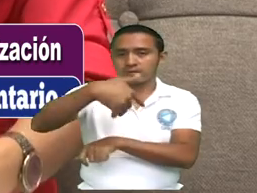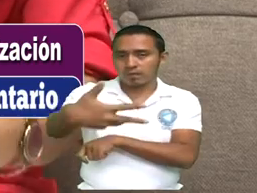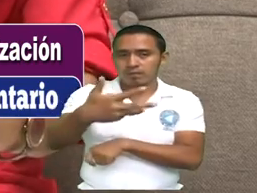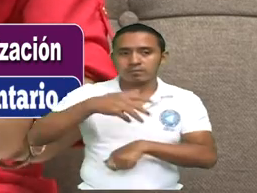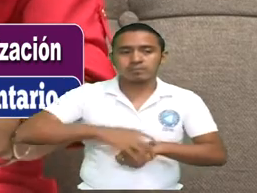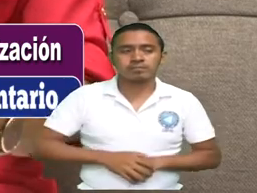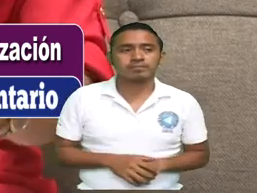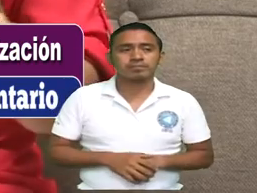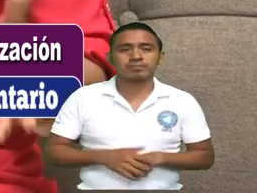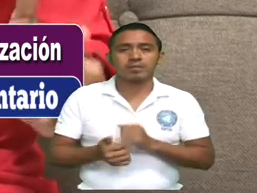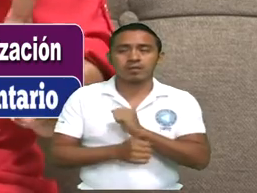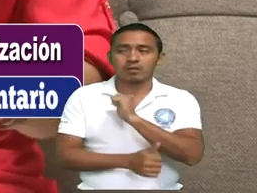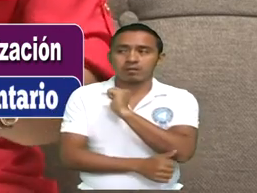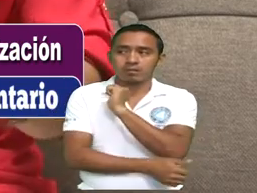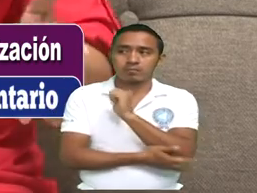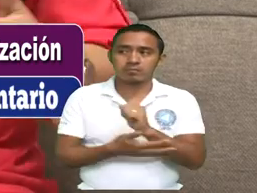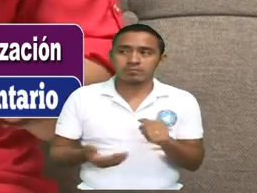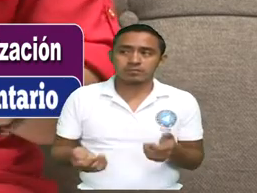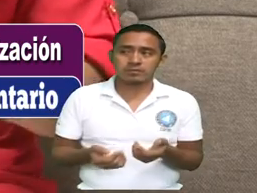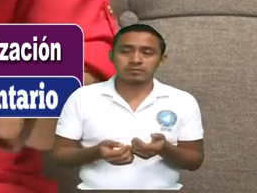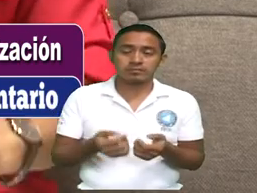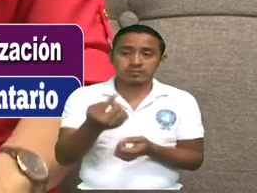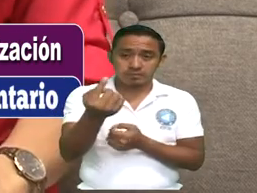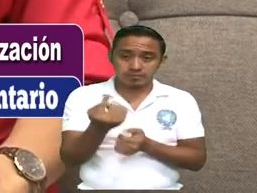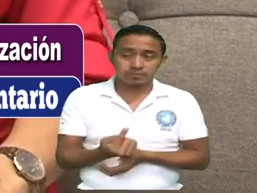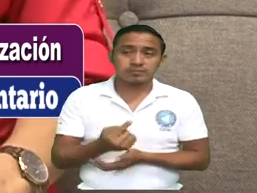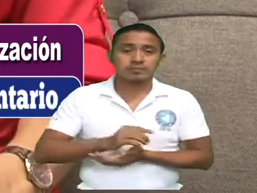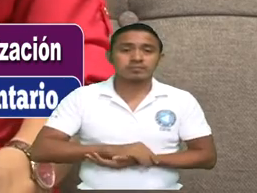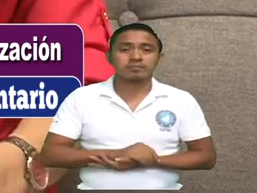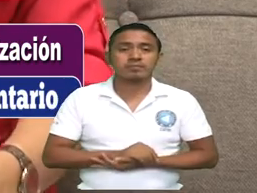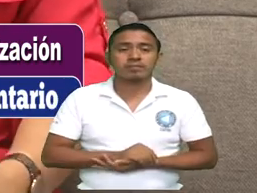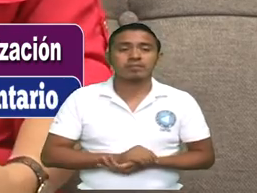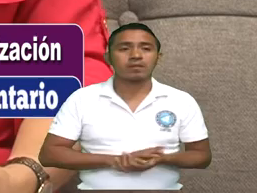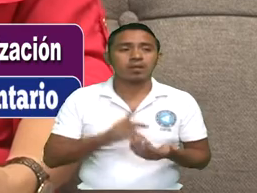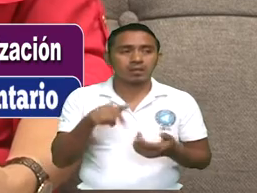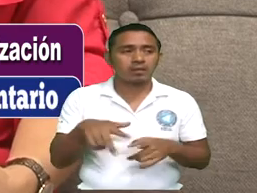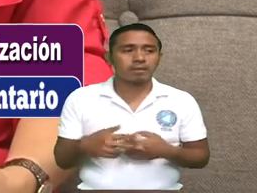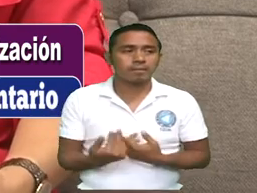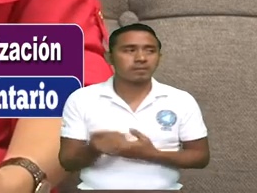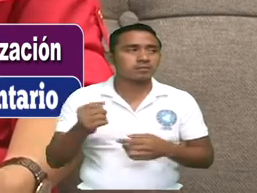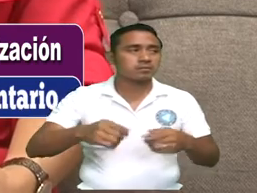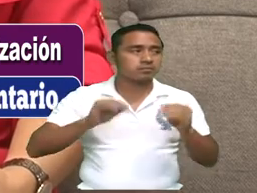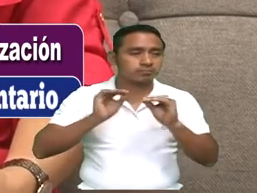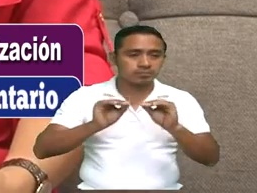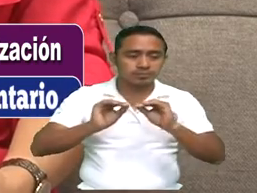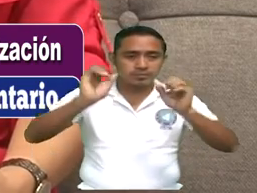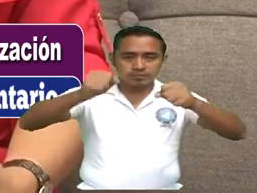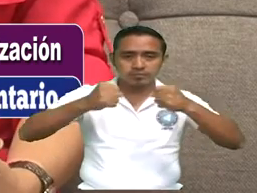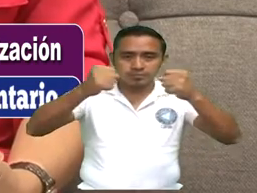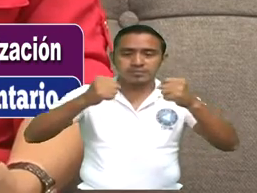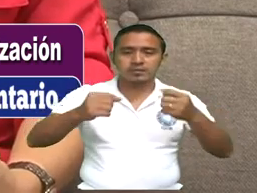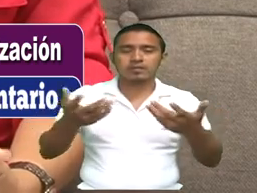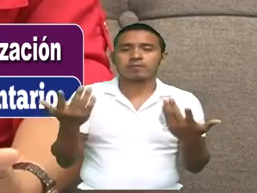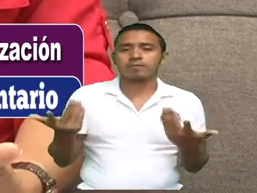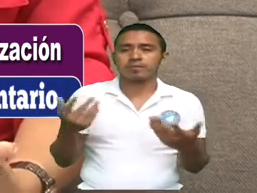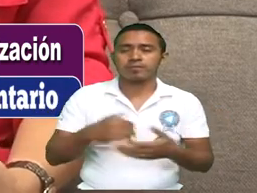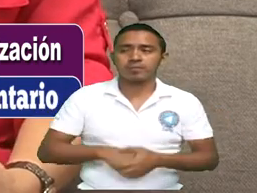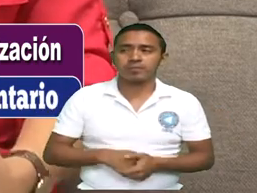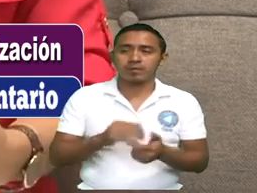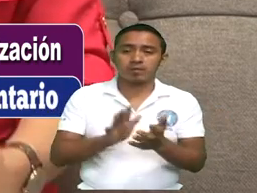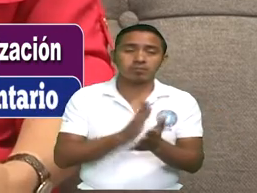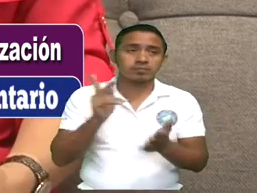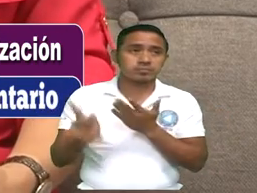y entonces que llega tarde al sistema educativo, ¿verdad? Claro. Entonces ahí vienen los reforzamientos escolares. El gobierno tiene un programa